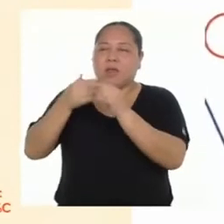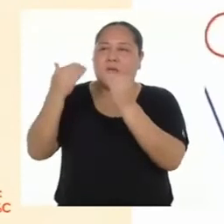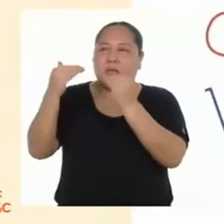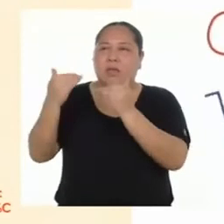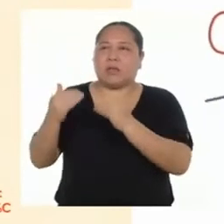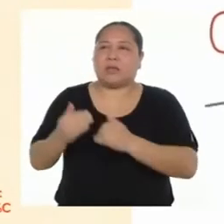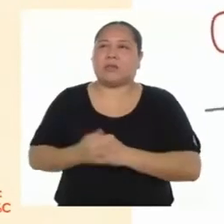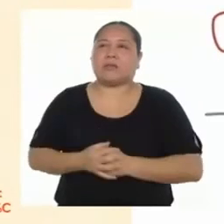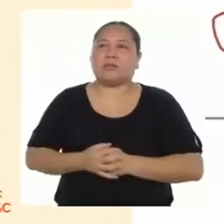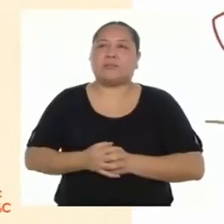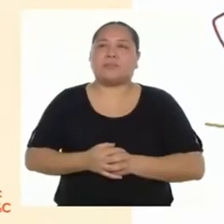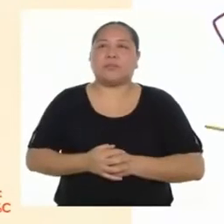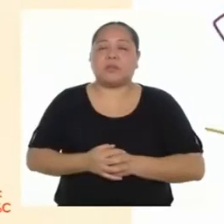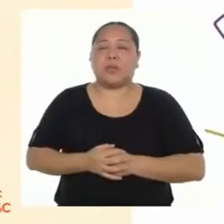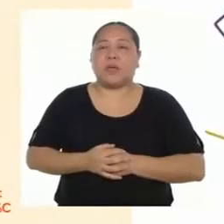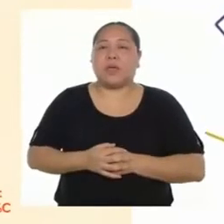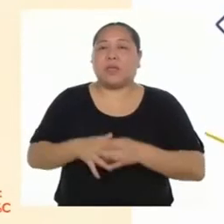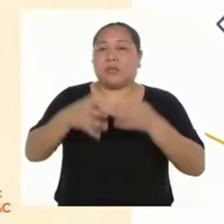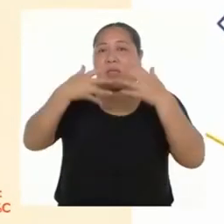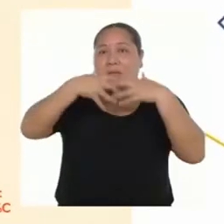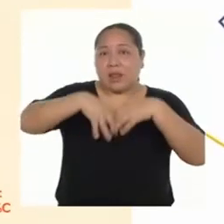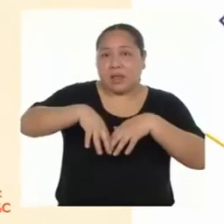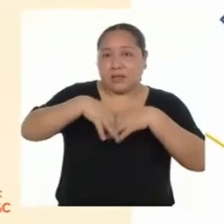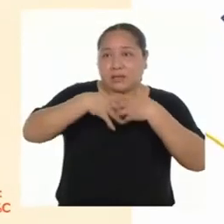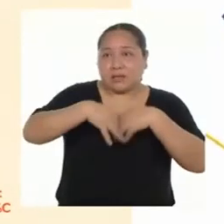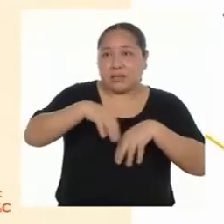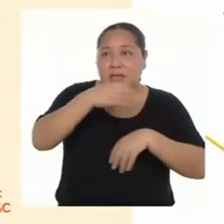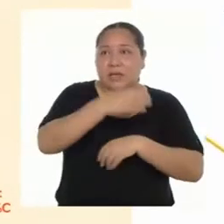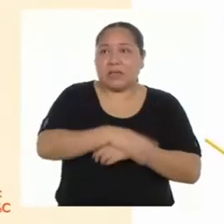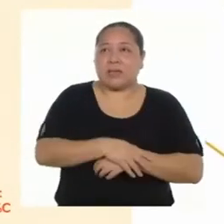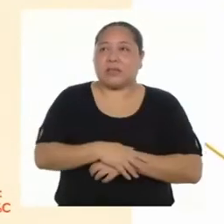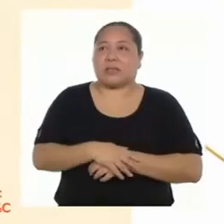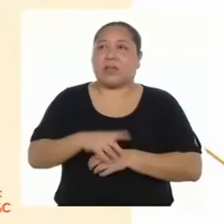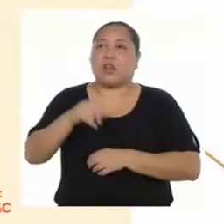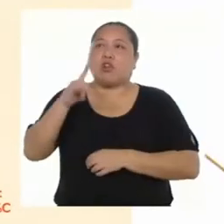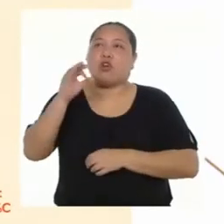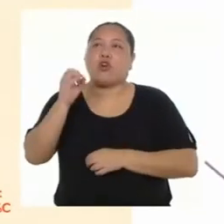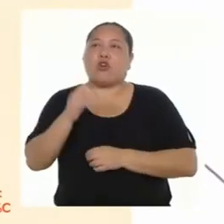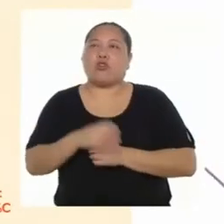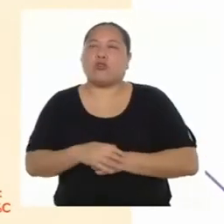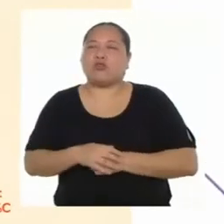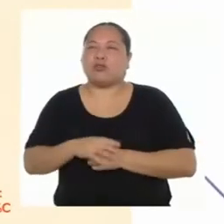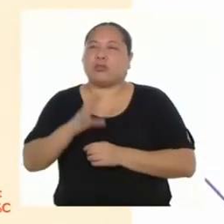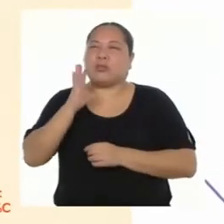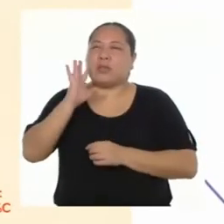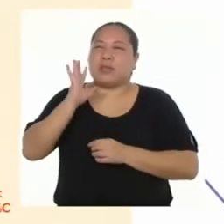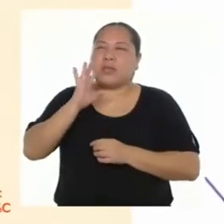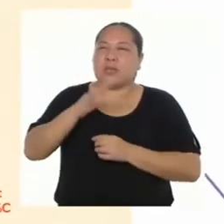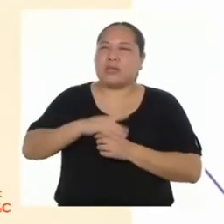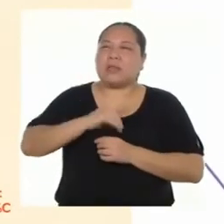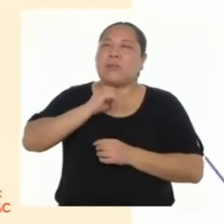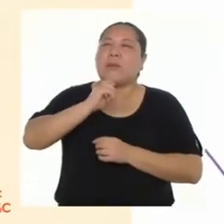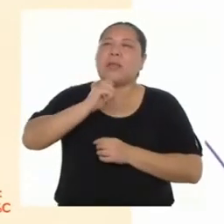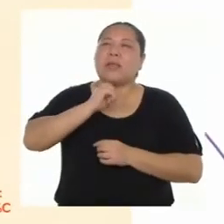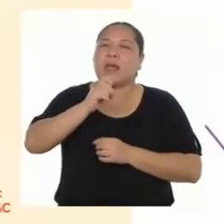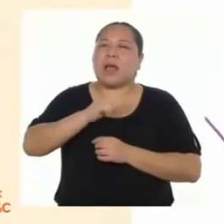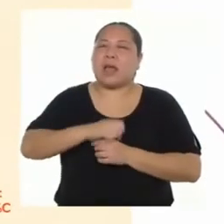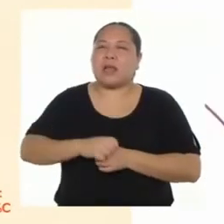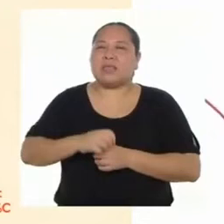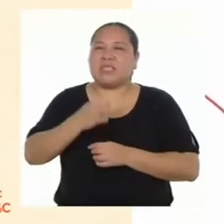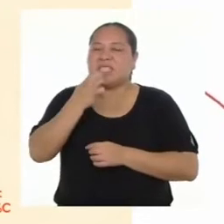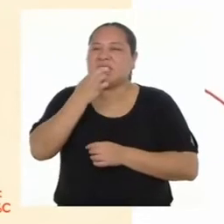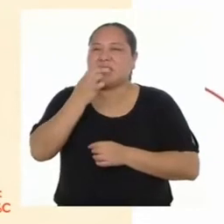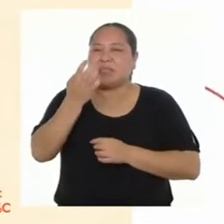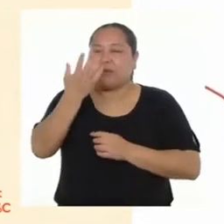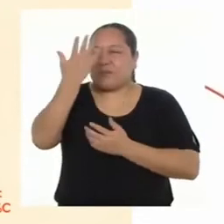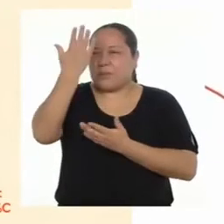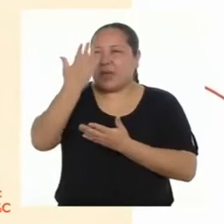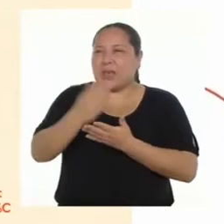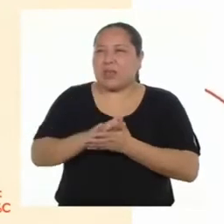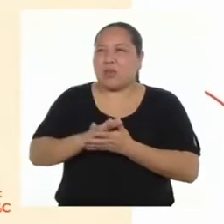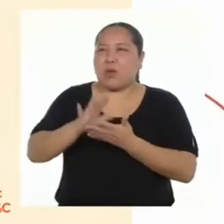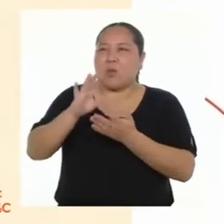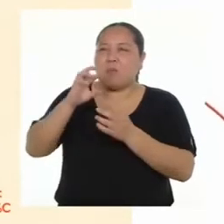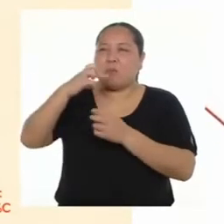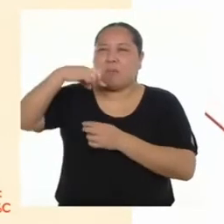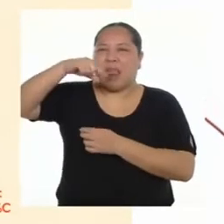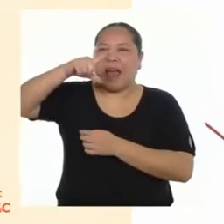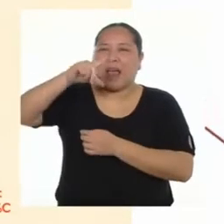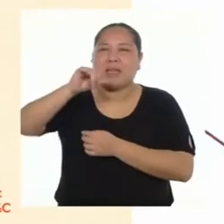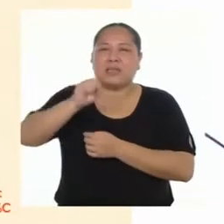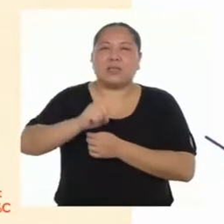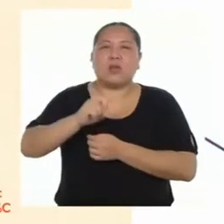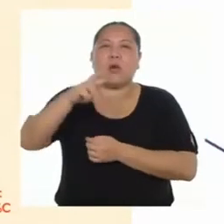etc. Residuo industrial, lodo, cenizas, escorias metálicas, vidrios, plásticos,